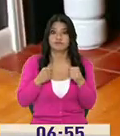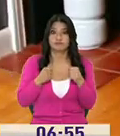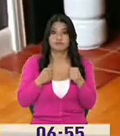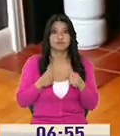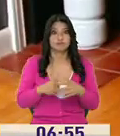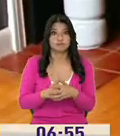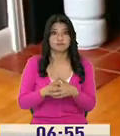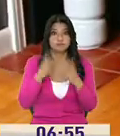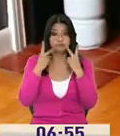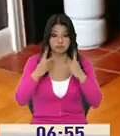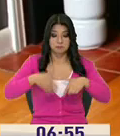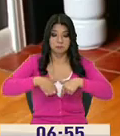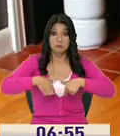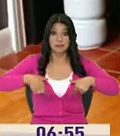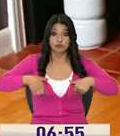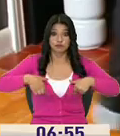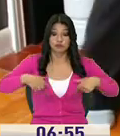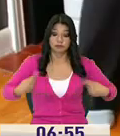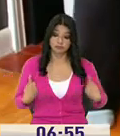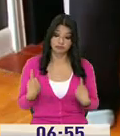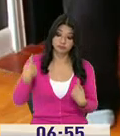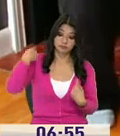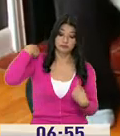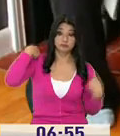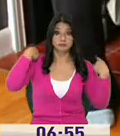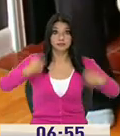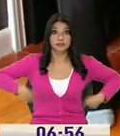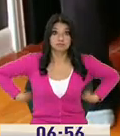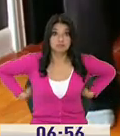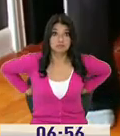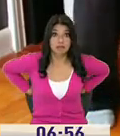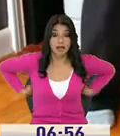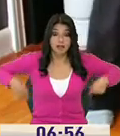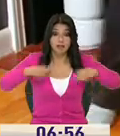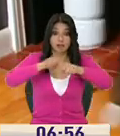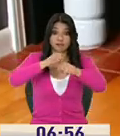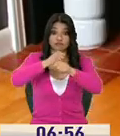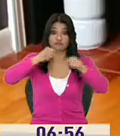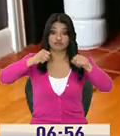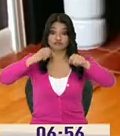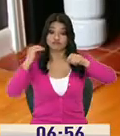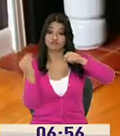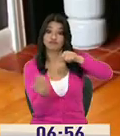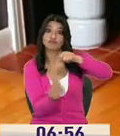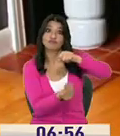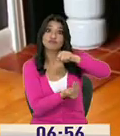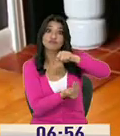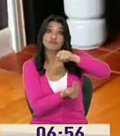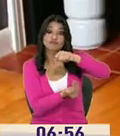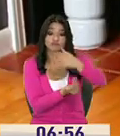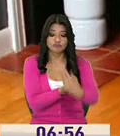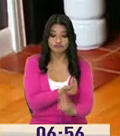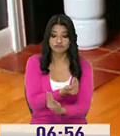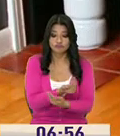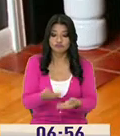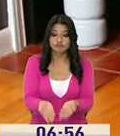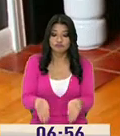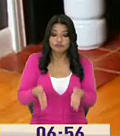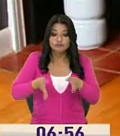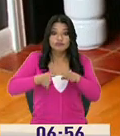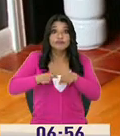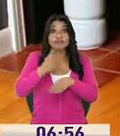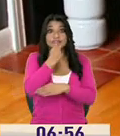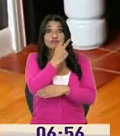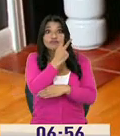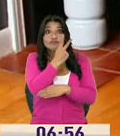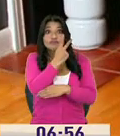la venda por el pecho y luego la cruza por la espalda después gira hasta la parte inferior hasta su barriga y finalmente